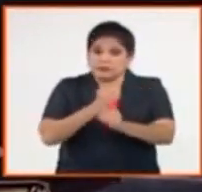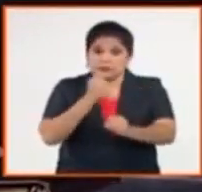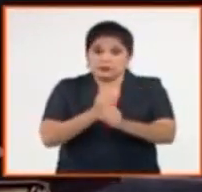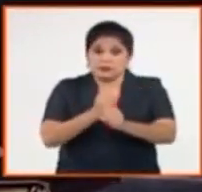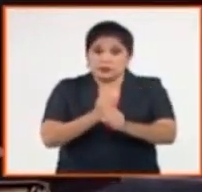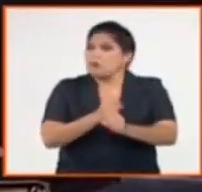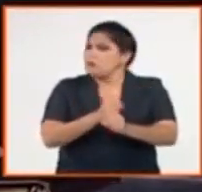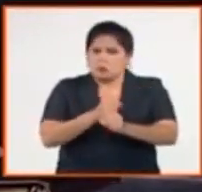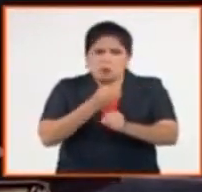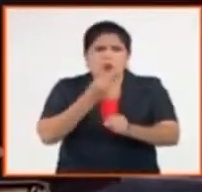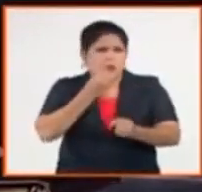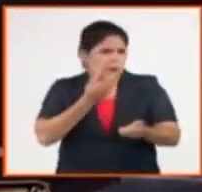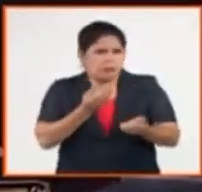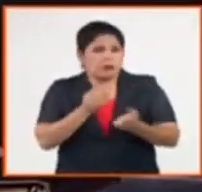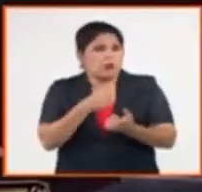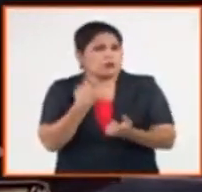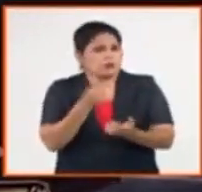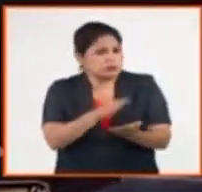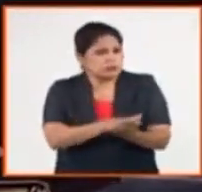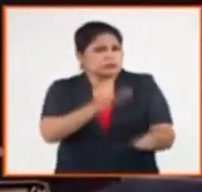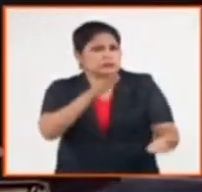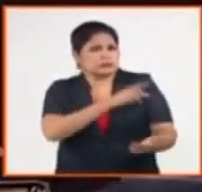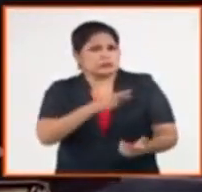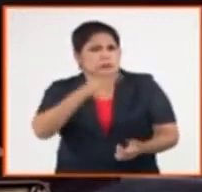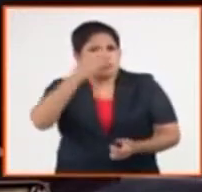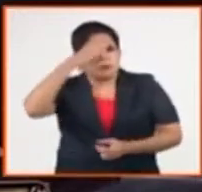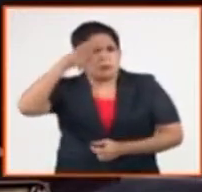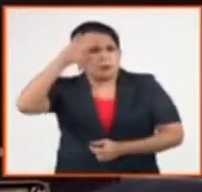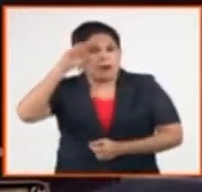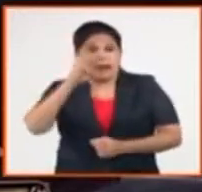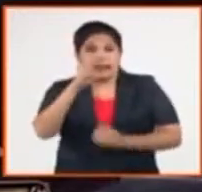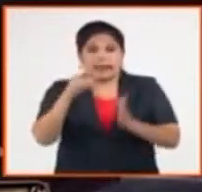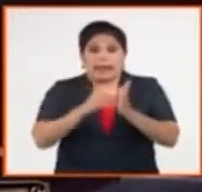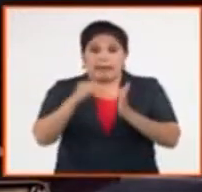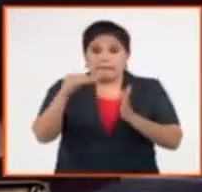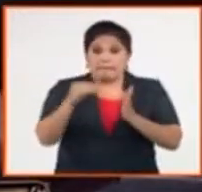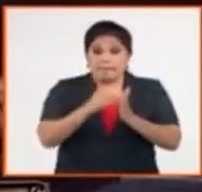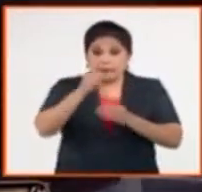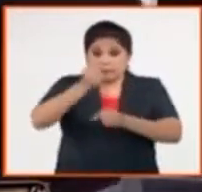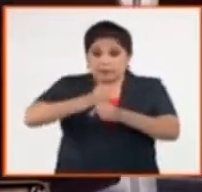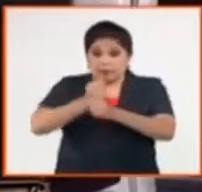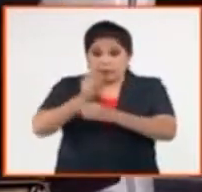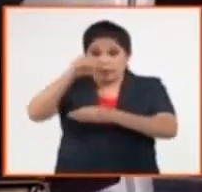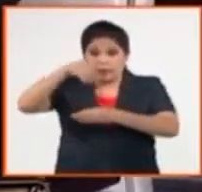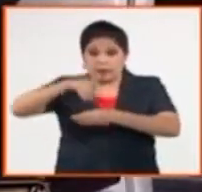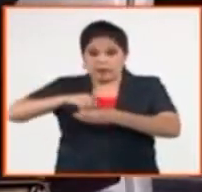esto es posible sin el compromiso de los más de 3.500 trabajadores de esta organización.